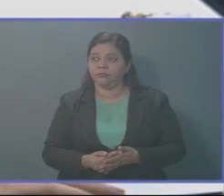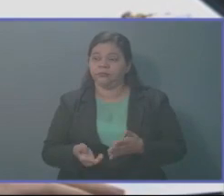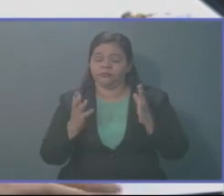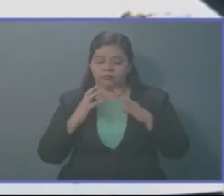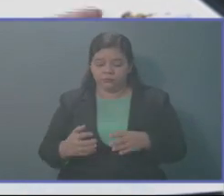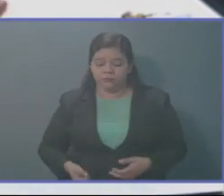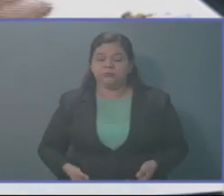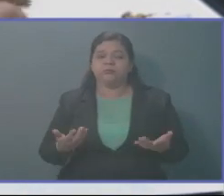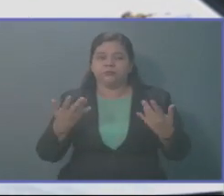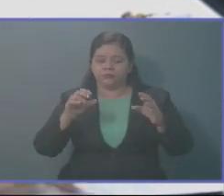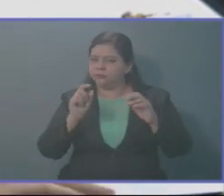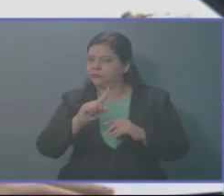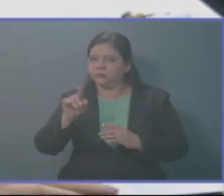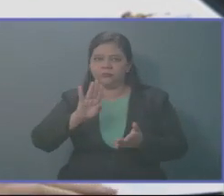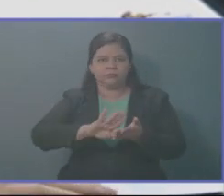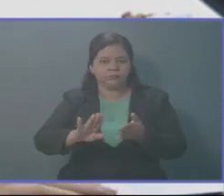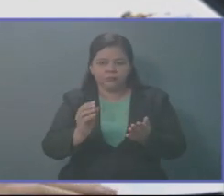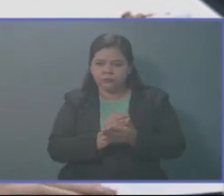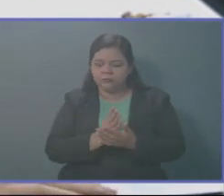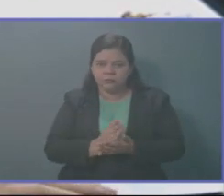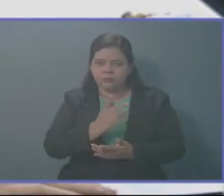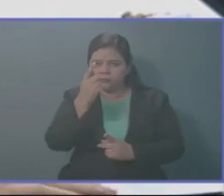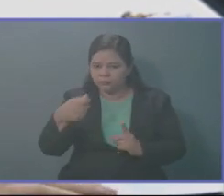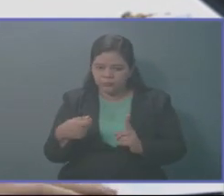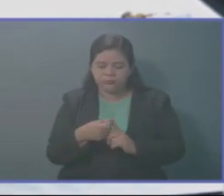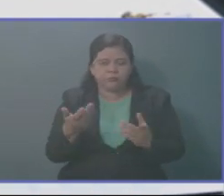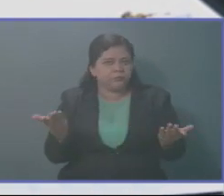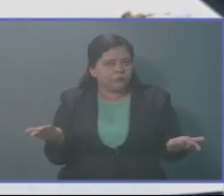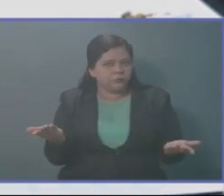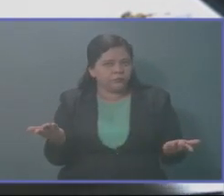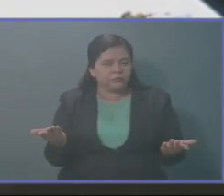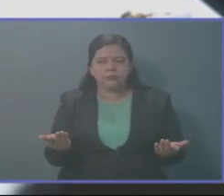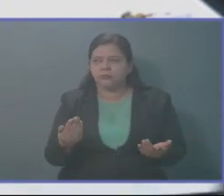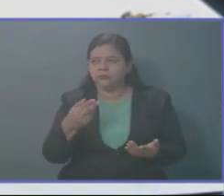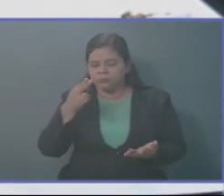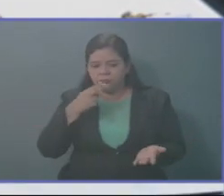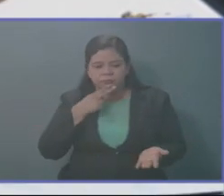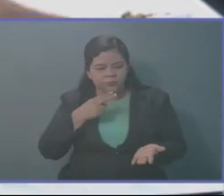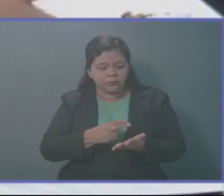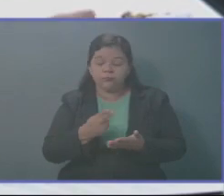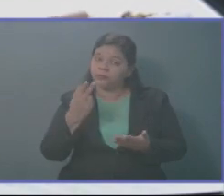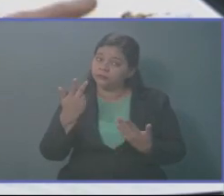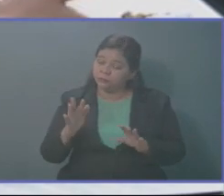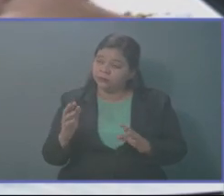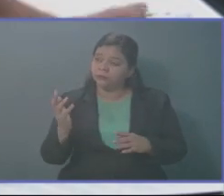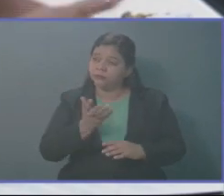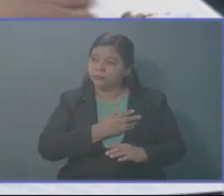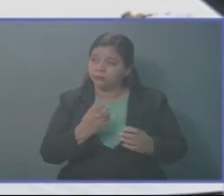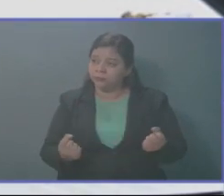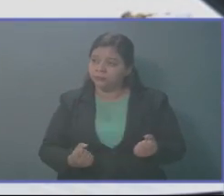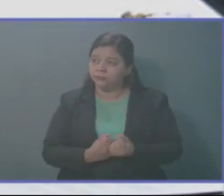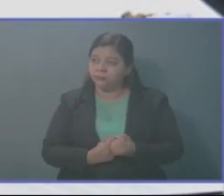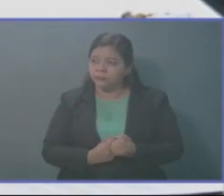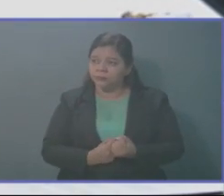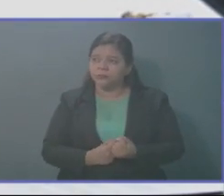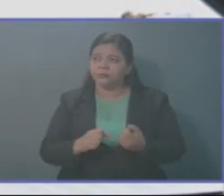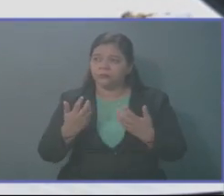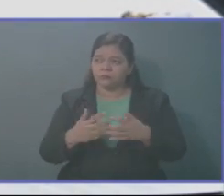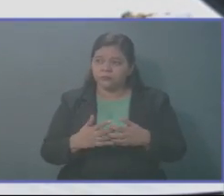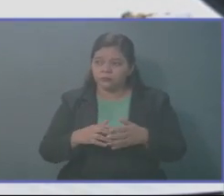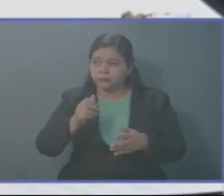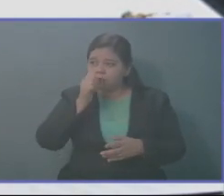Estado para que no pueda pagar ni salarios. O sea, hay que ser sensatos, si viene acompañado con el sector